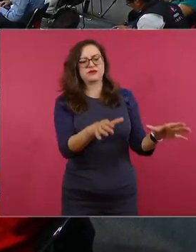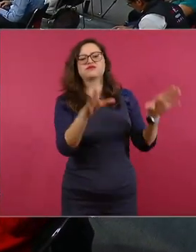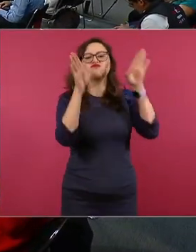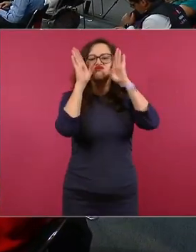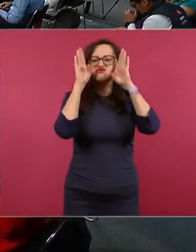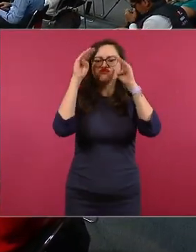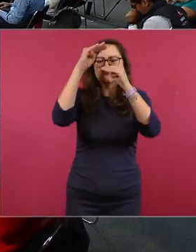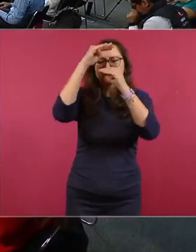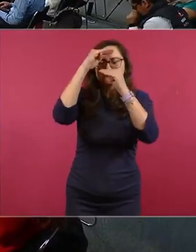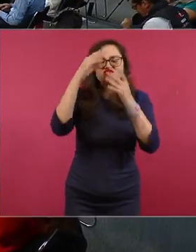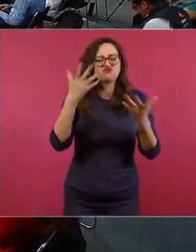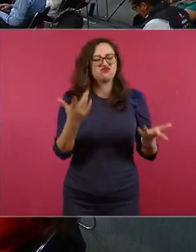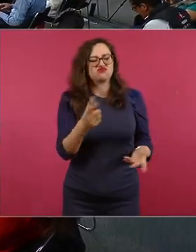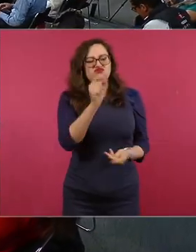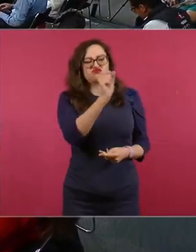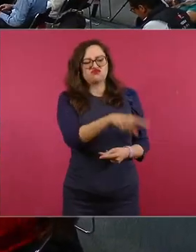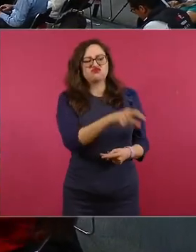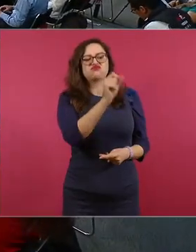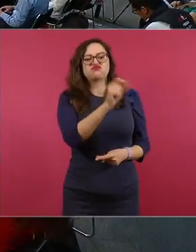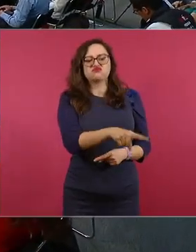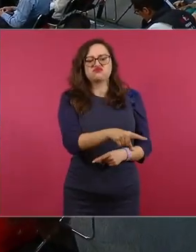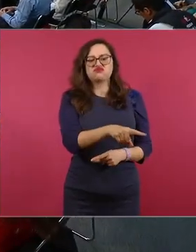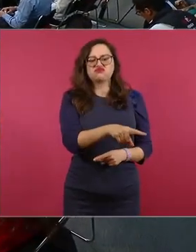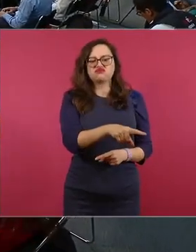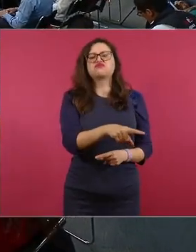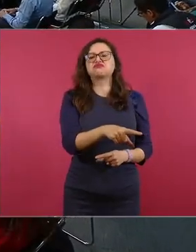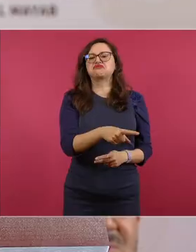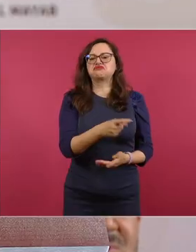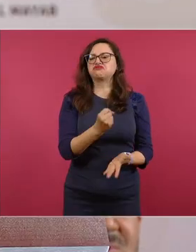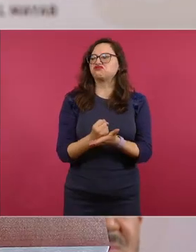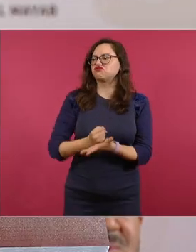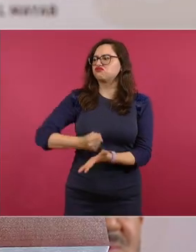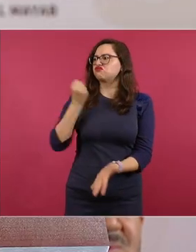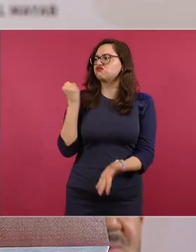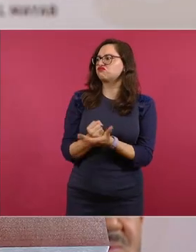aprobaron las guerras de exterminio